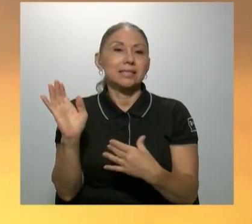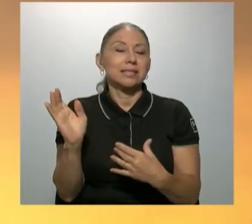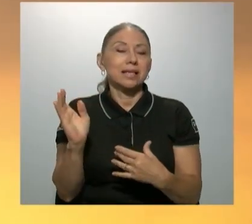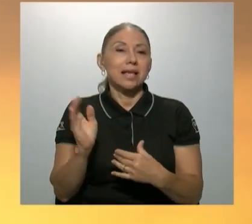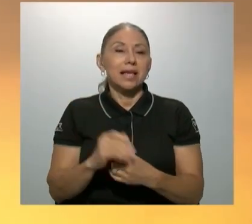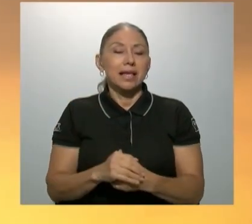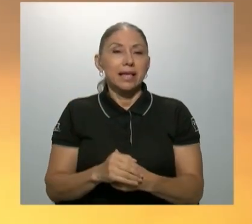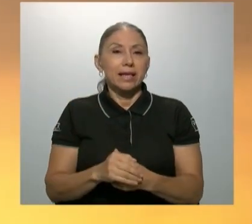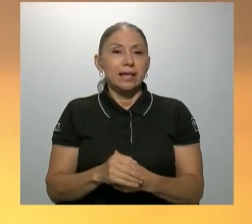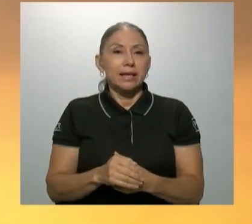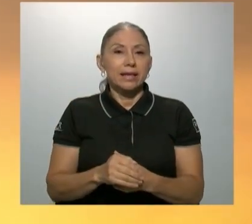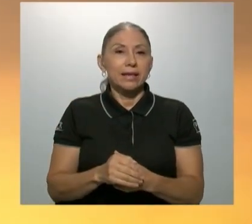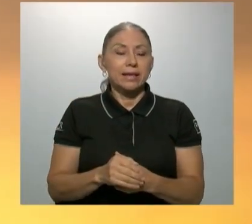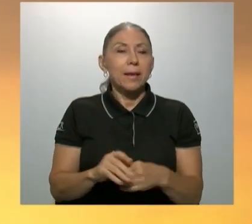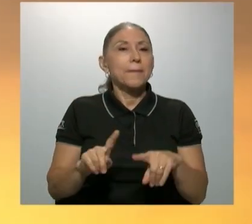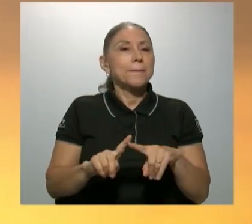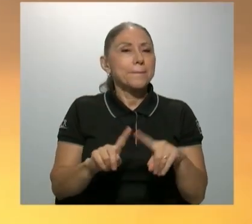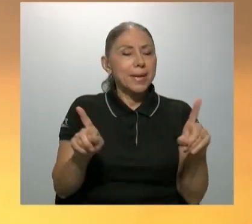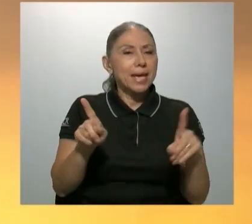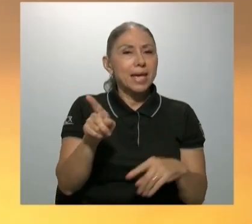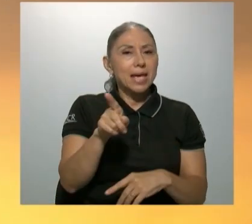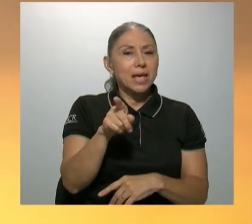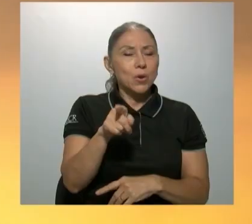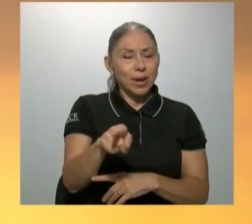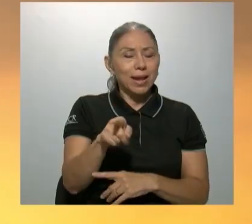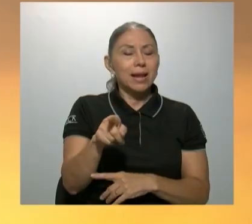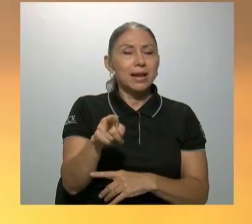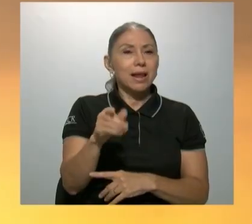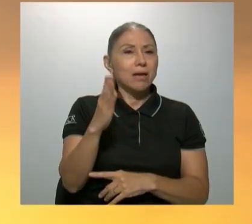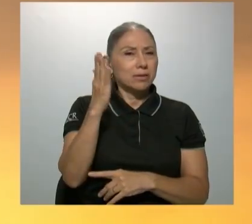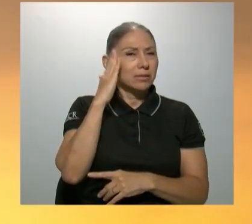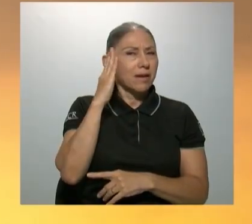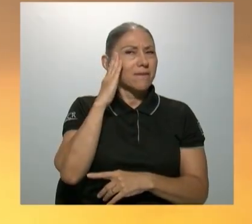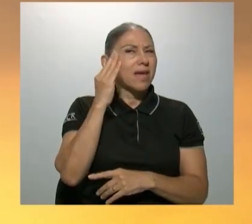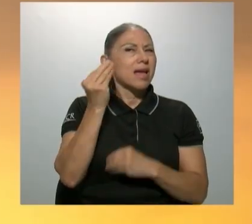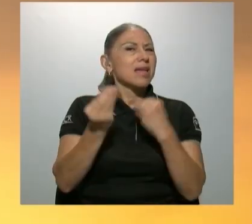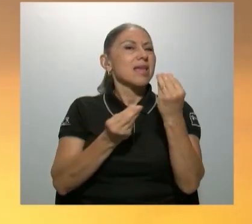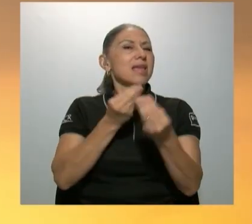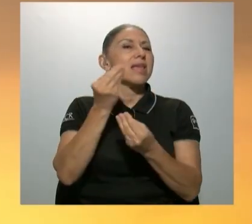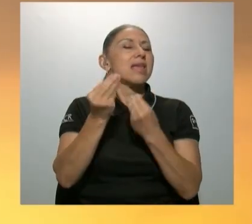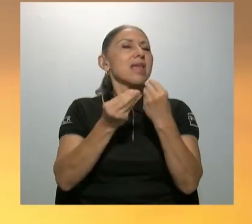pero tenía muy claro para dónde ir, me parece a mí.